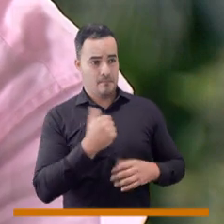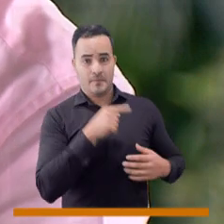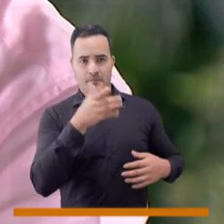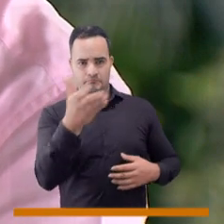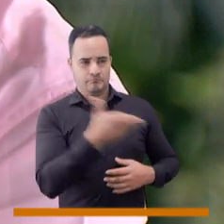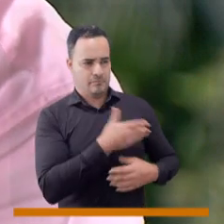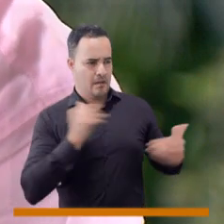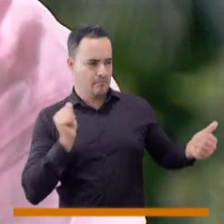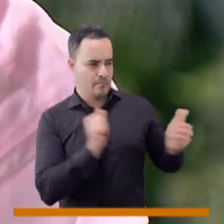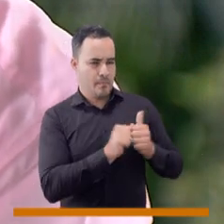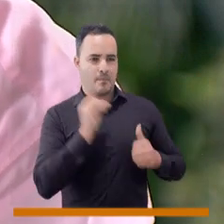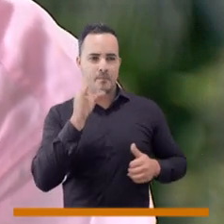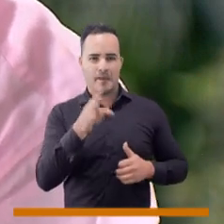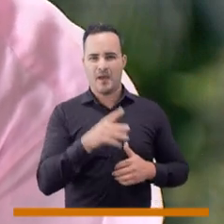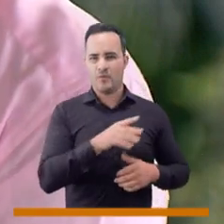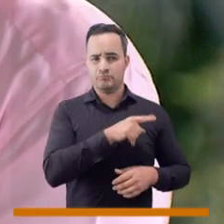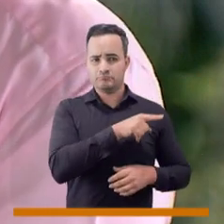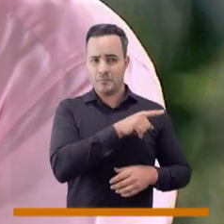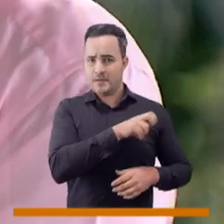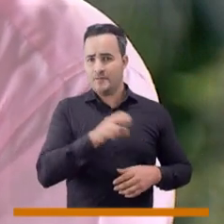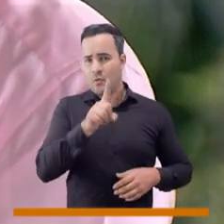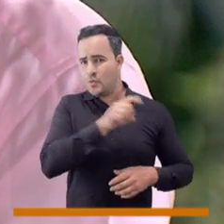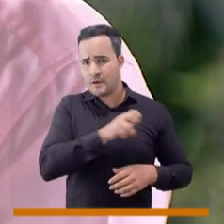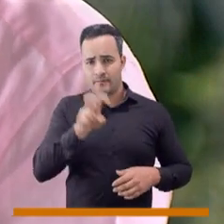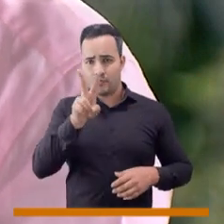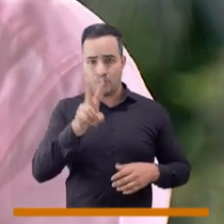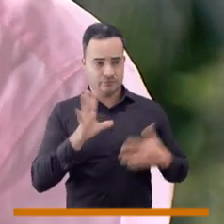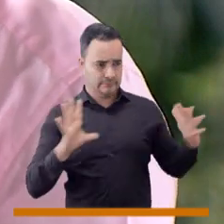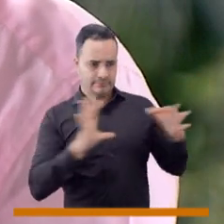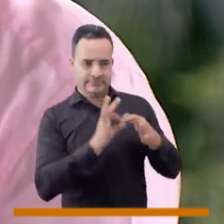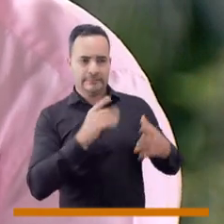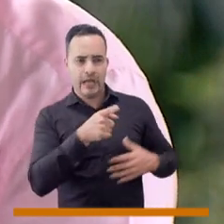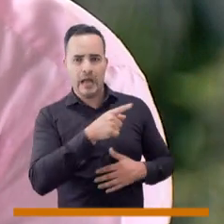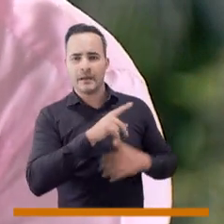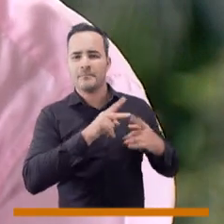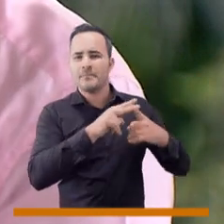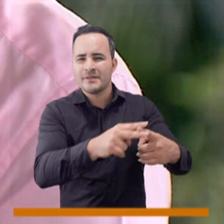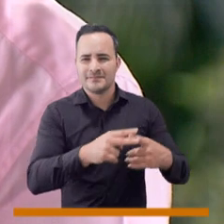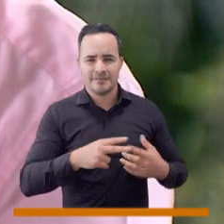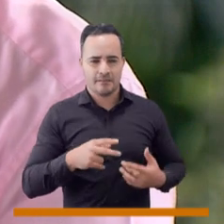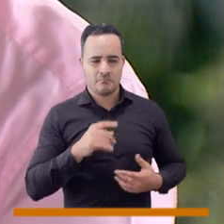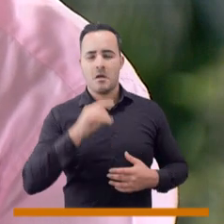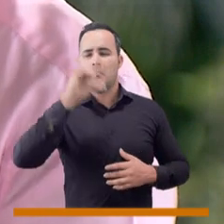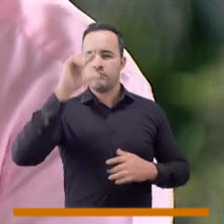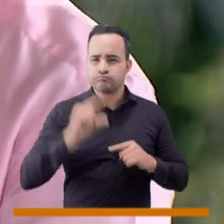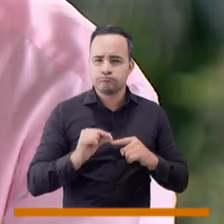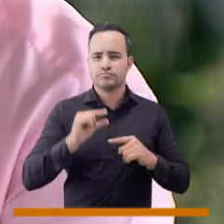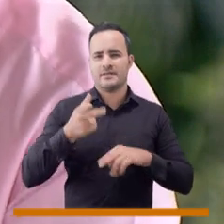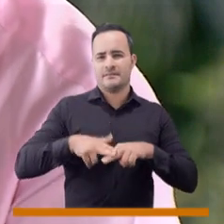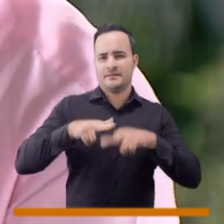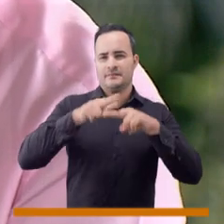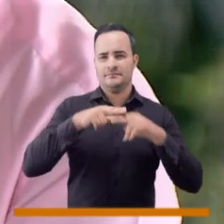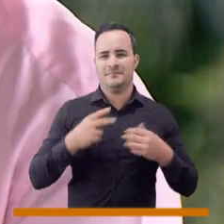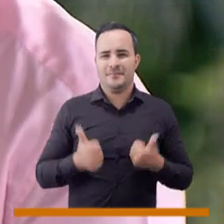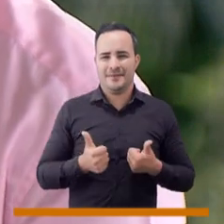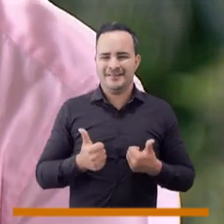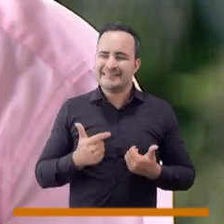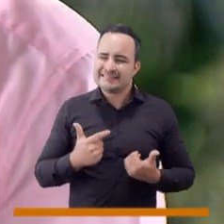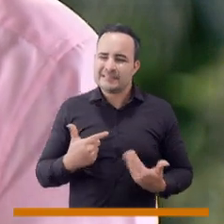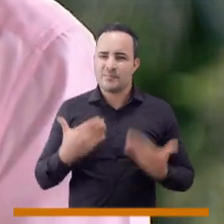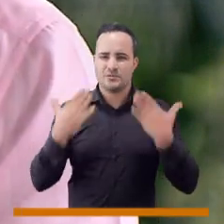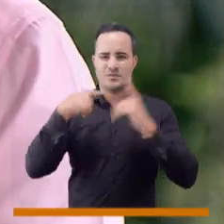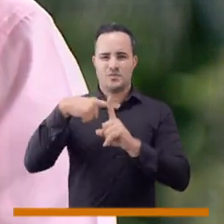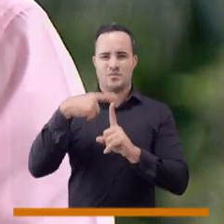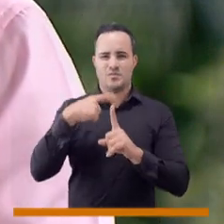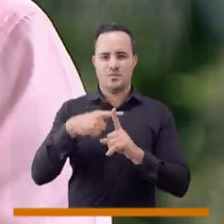piso para que ese banco le rebaje la tasa en estos momentos de una crisis como la que tenemos, de unas tasas tan elevadas, y así multiplicar el beneficio